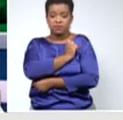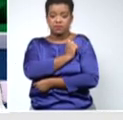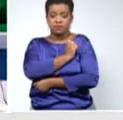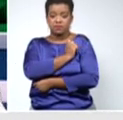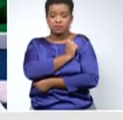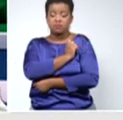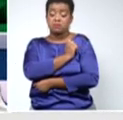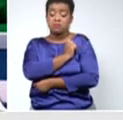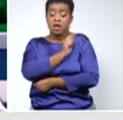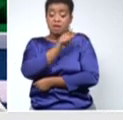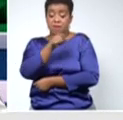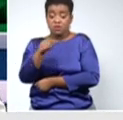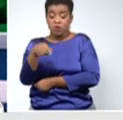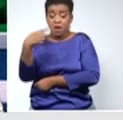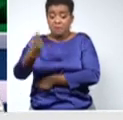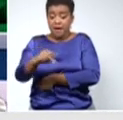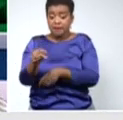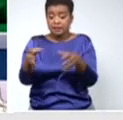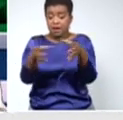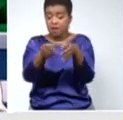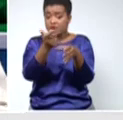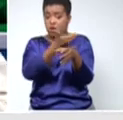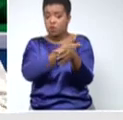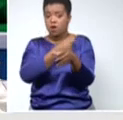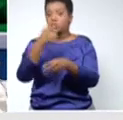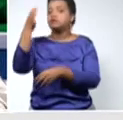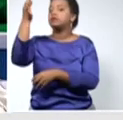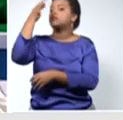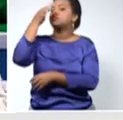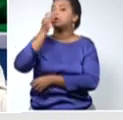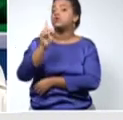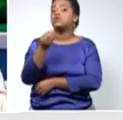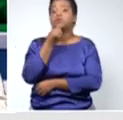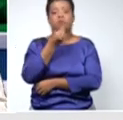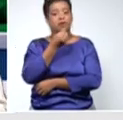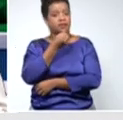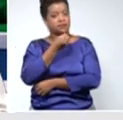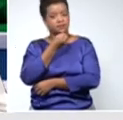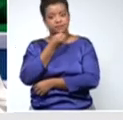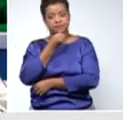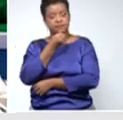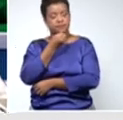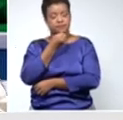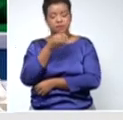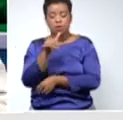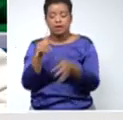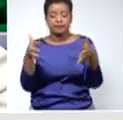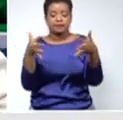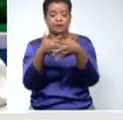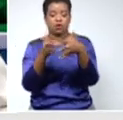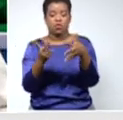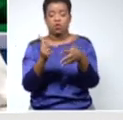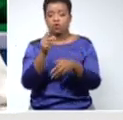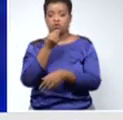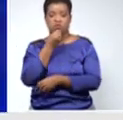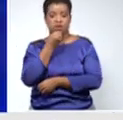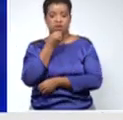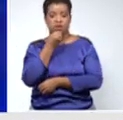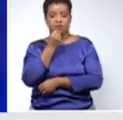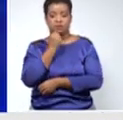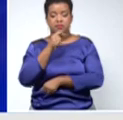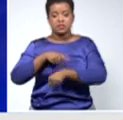nasalferón para que no haya interferencia, porque si no va a decir, bueno, fue el nasalferón, fue bien. Eso no, ahora ya después. ¿El tiempo aproximado lo